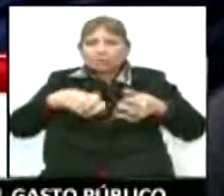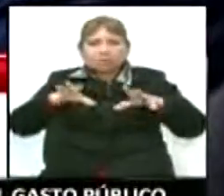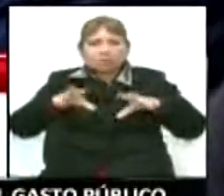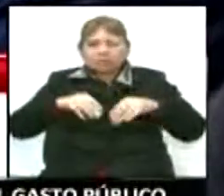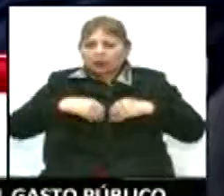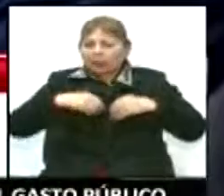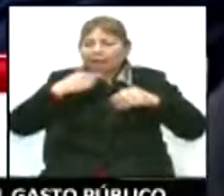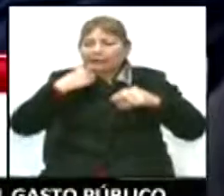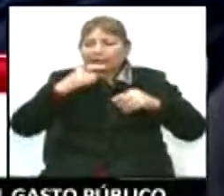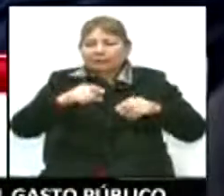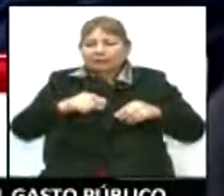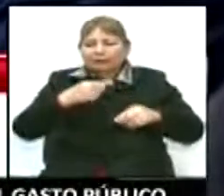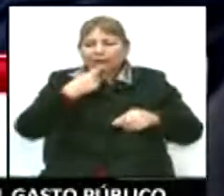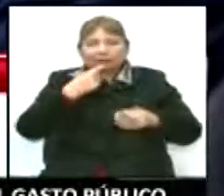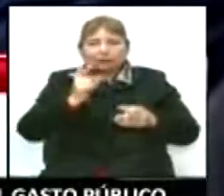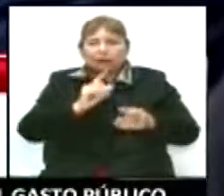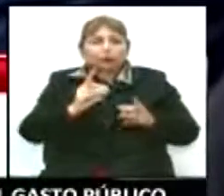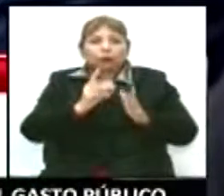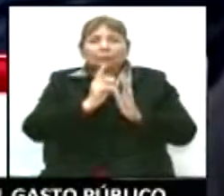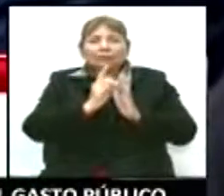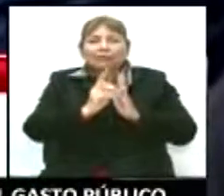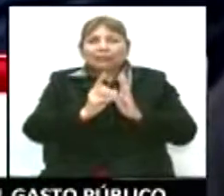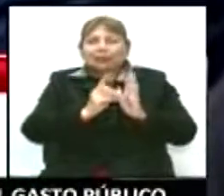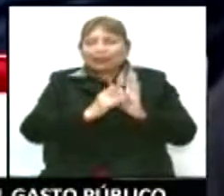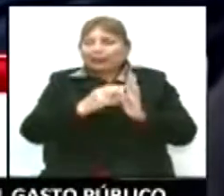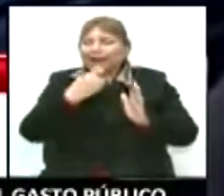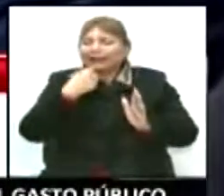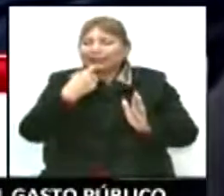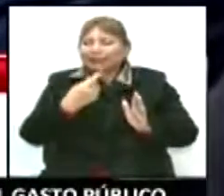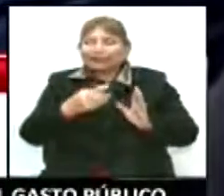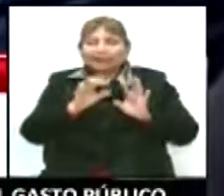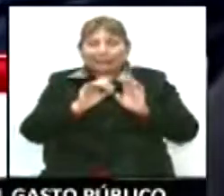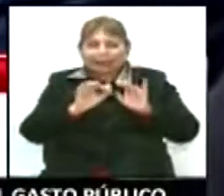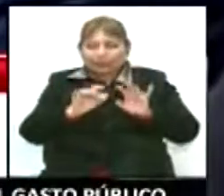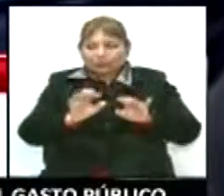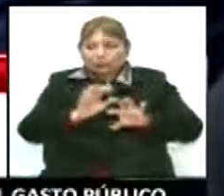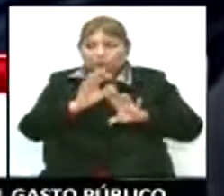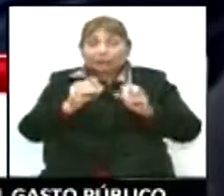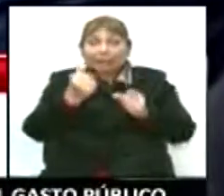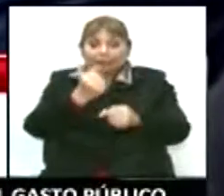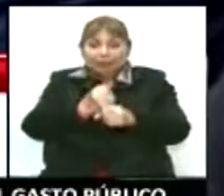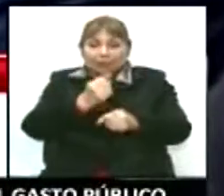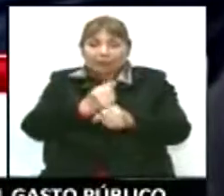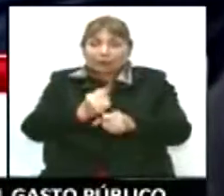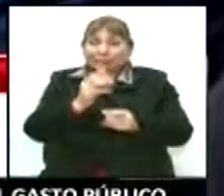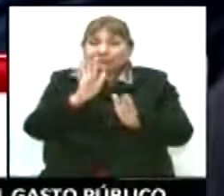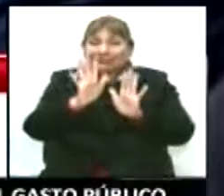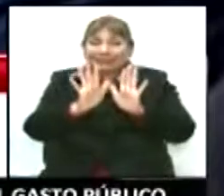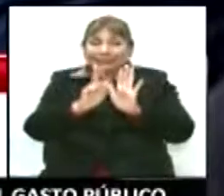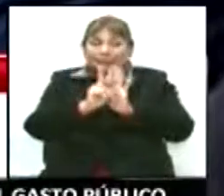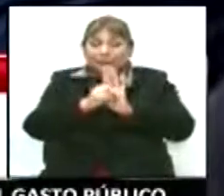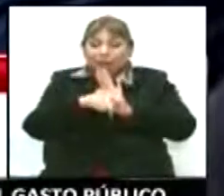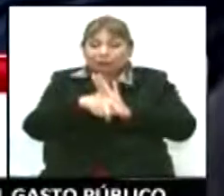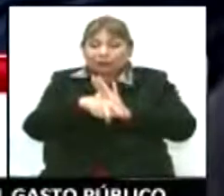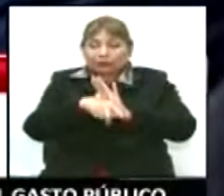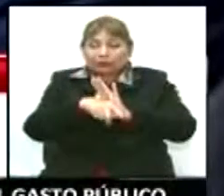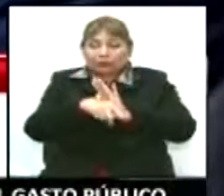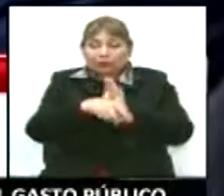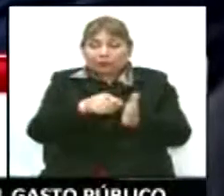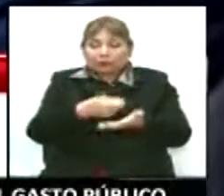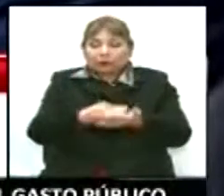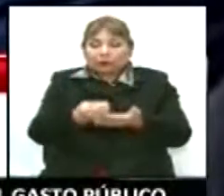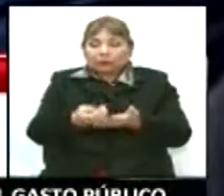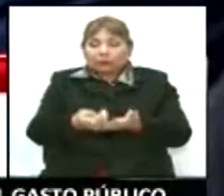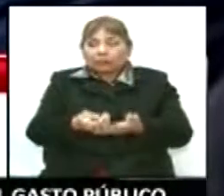presidente. Esto no es un dictamen. Esto es un texto que se ha trabajado hace 10 minutos, me los han entregado hace